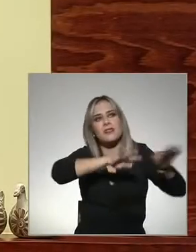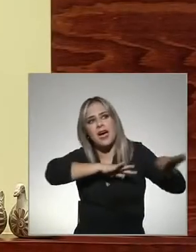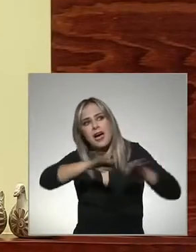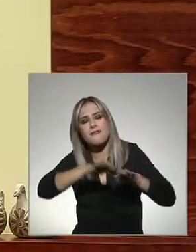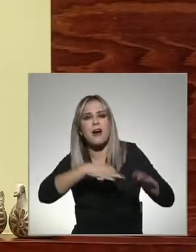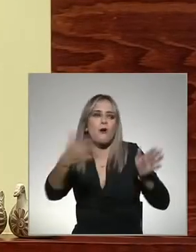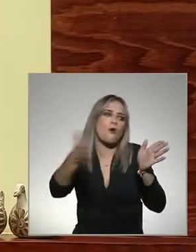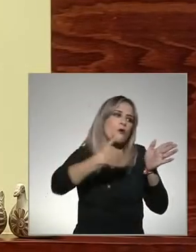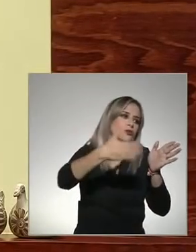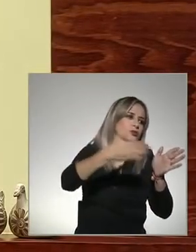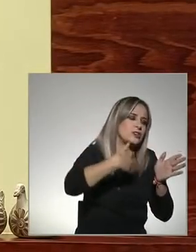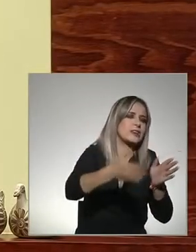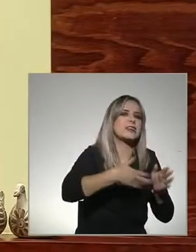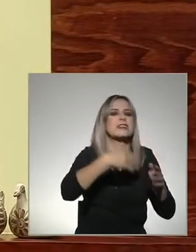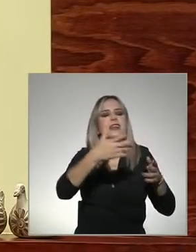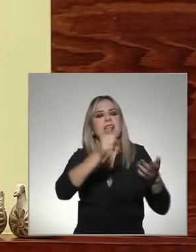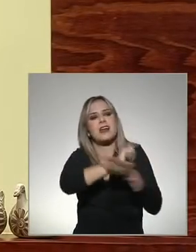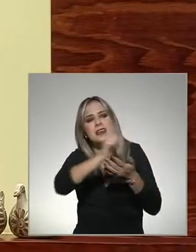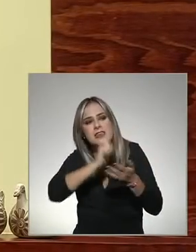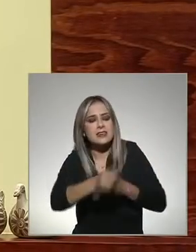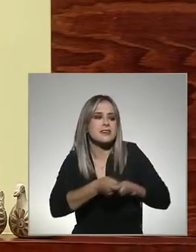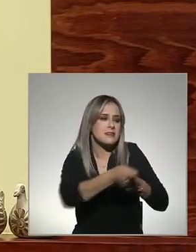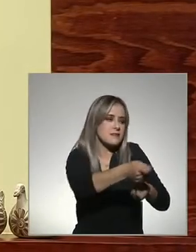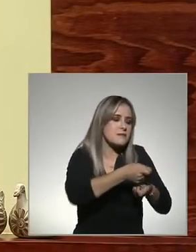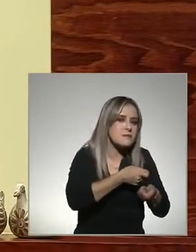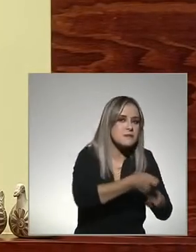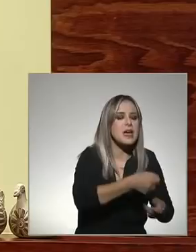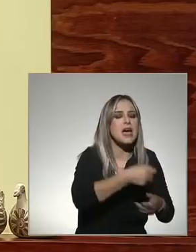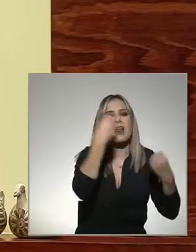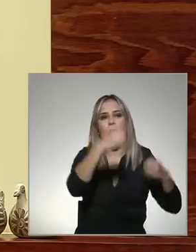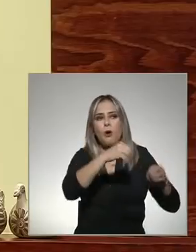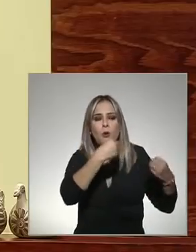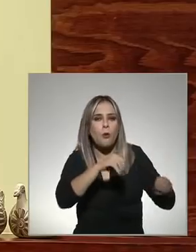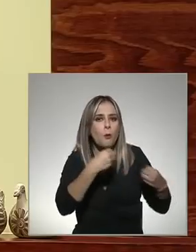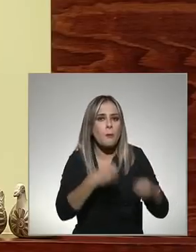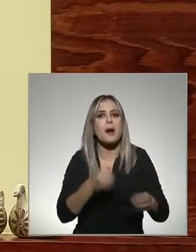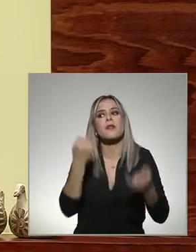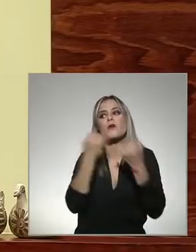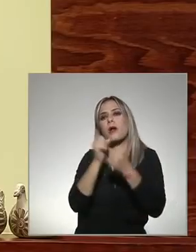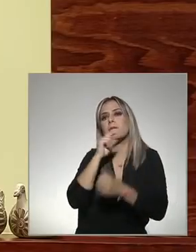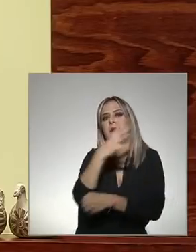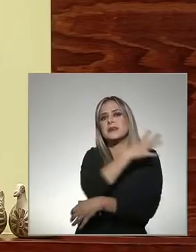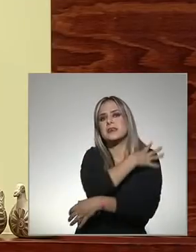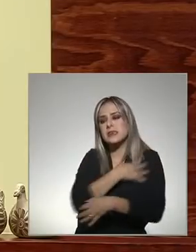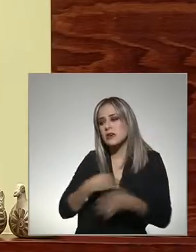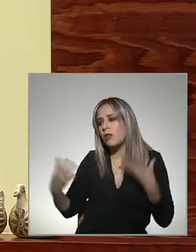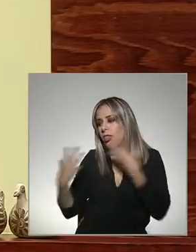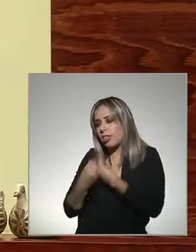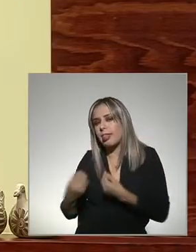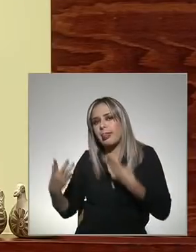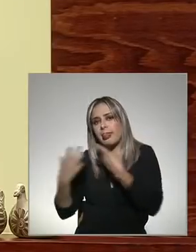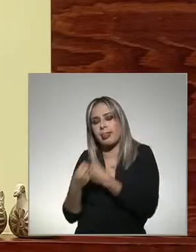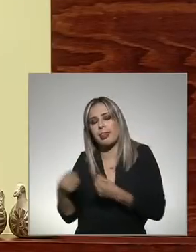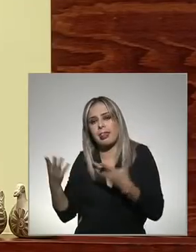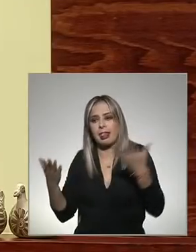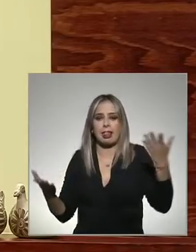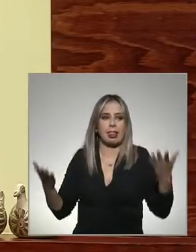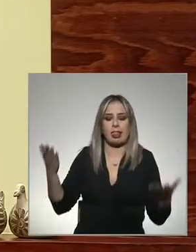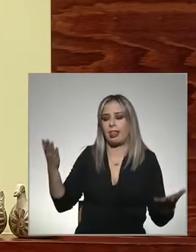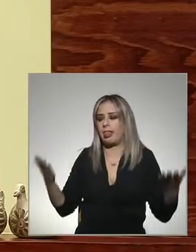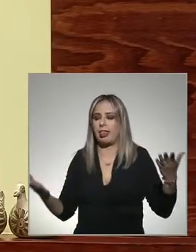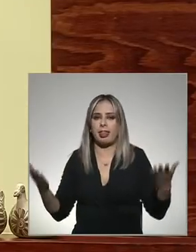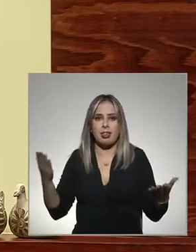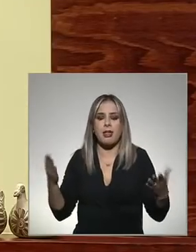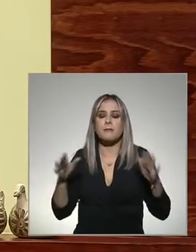la casa, con lo que tenemos que hacer fuera de ella y además estar todo el tiempo disponible para ellos. Lo cierto es que